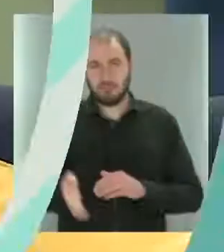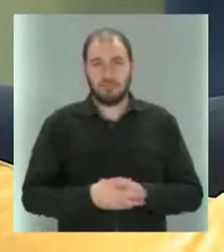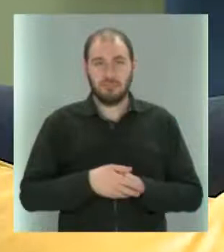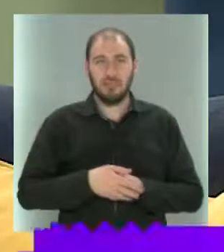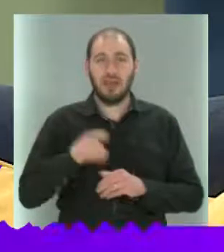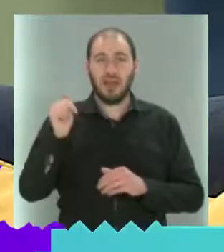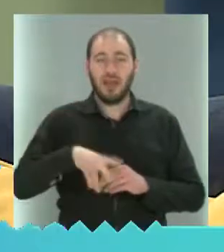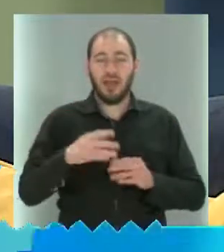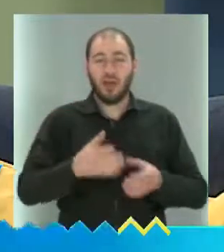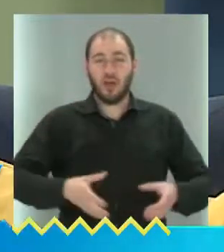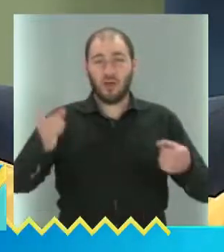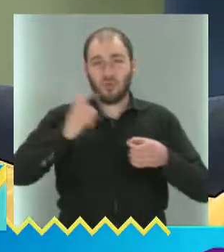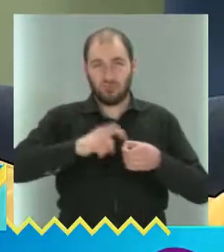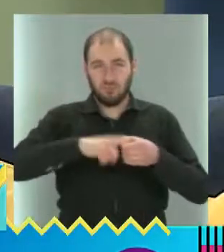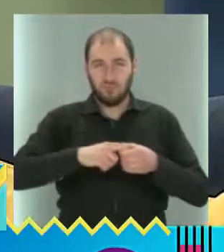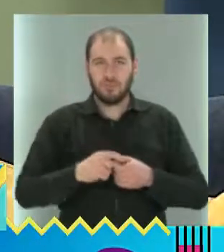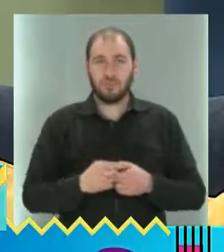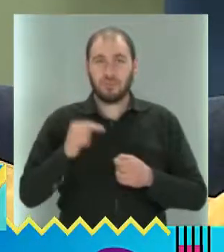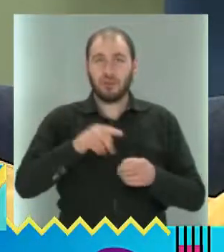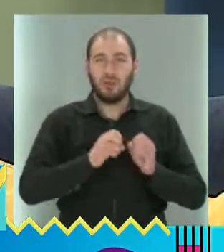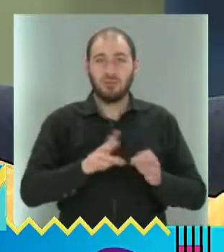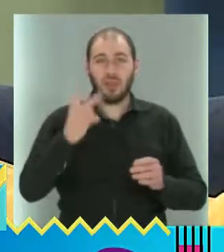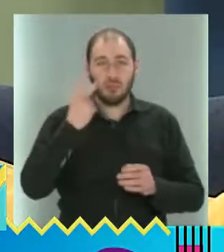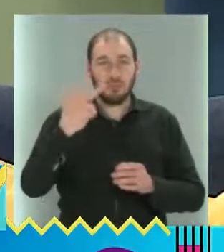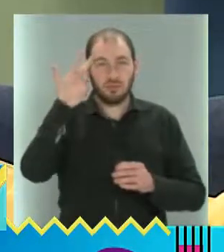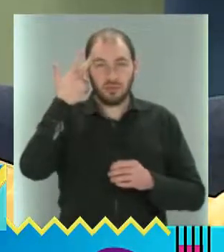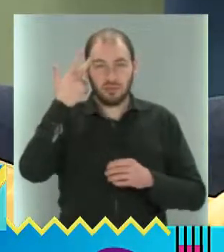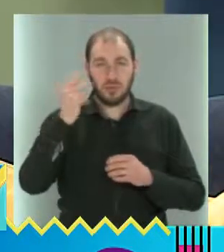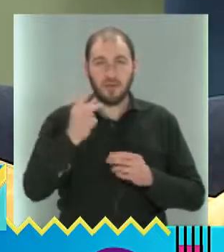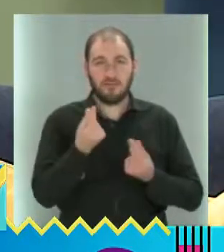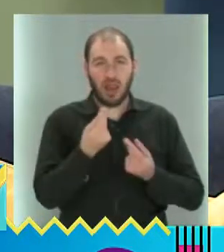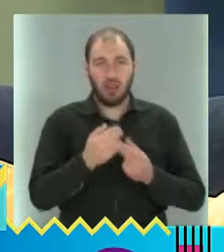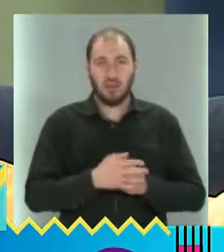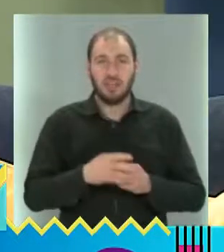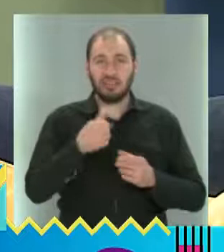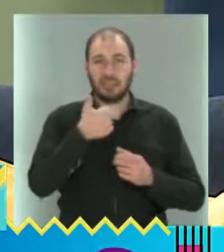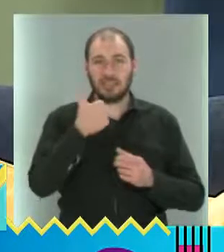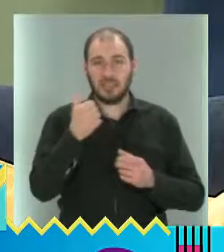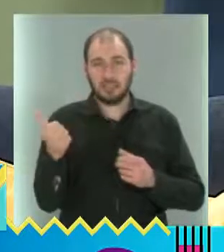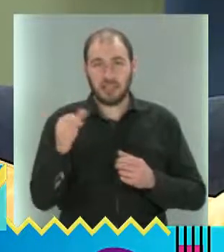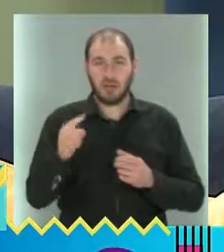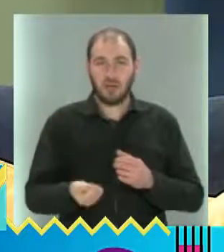62,57%. Y el barril de crudo, por su parte, comenzó el 2018 con un valor de